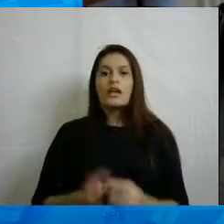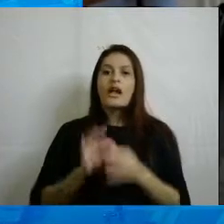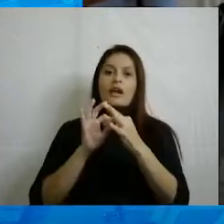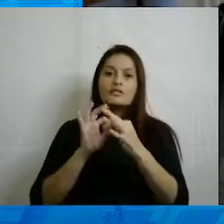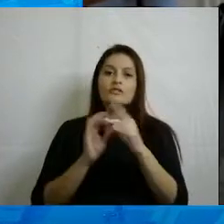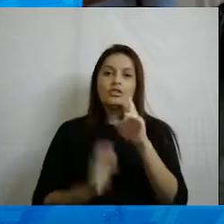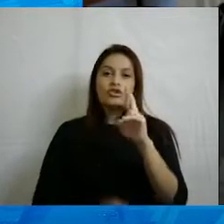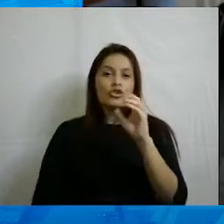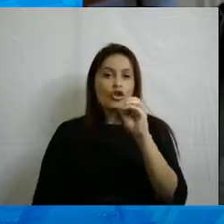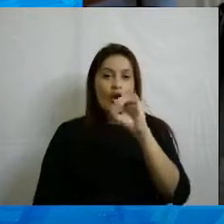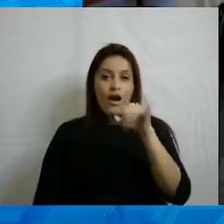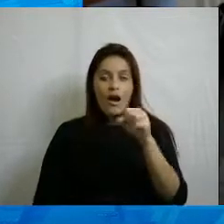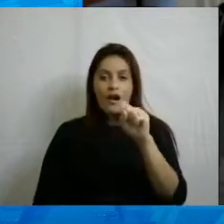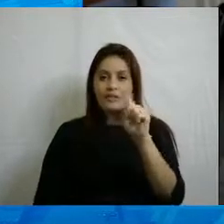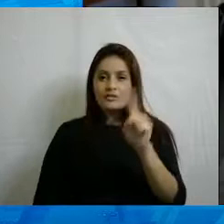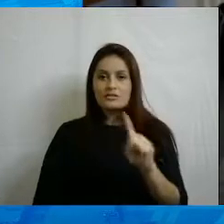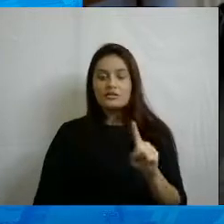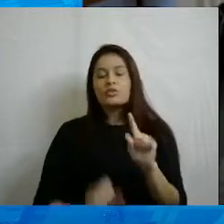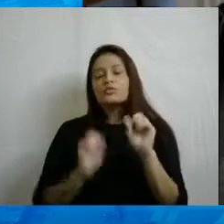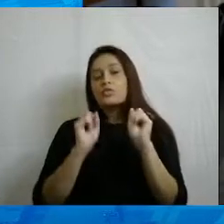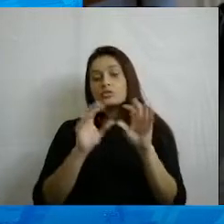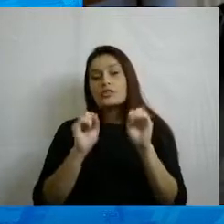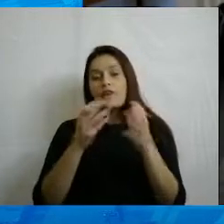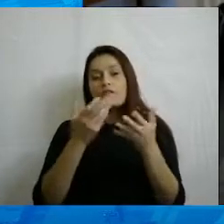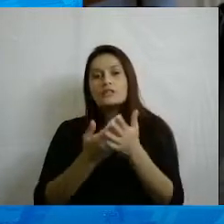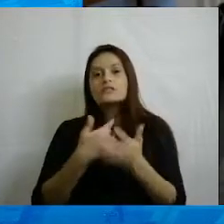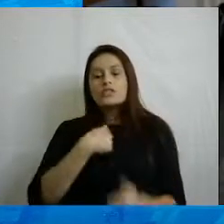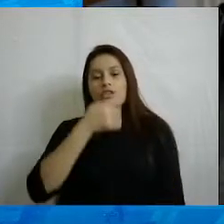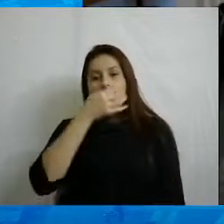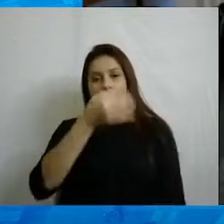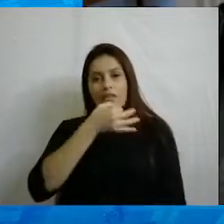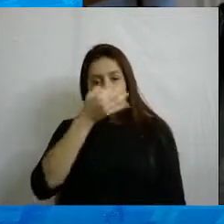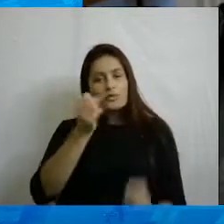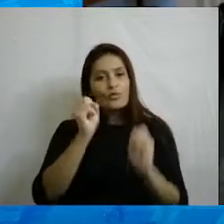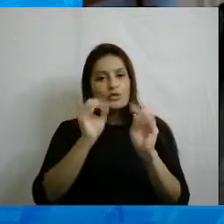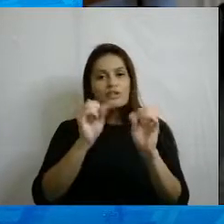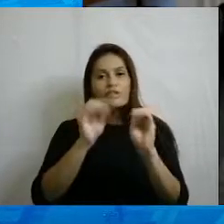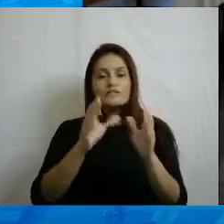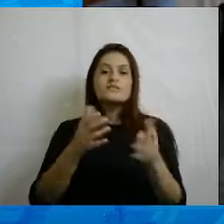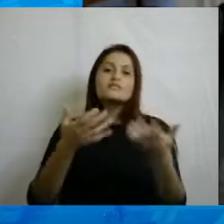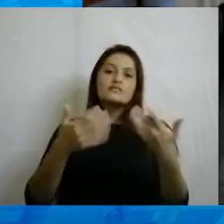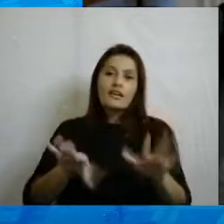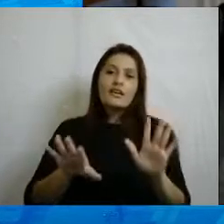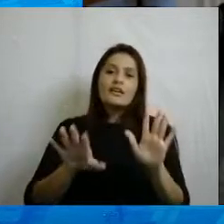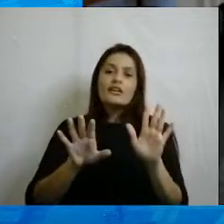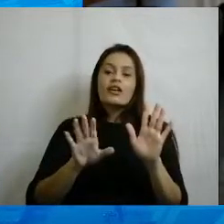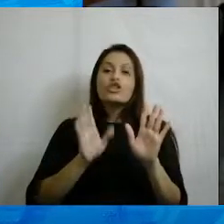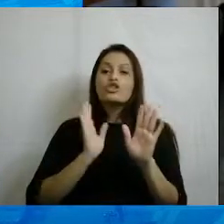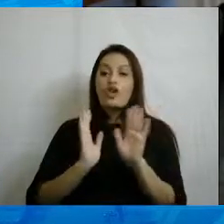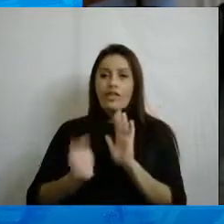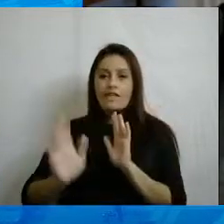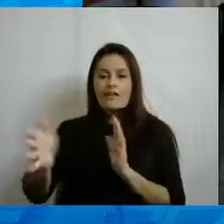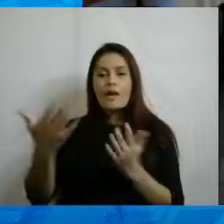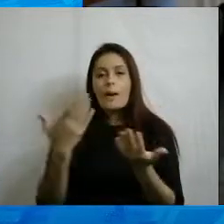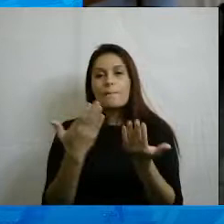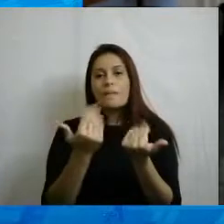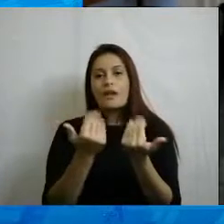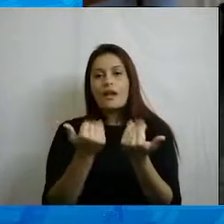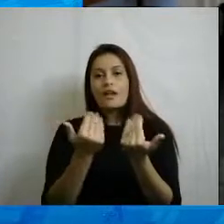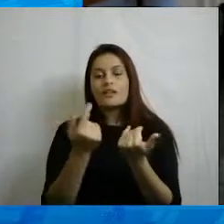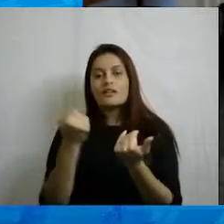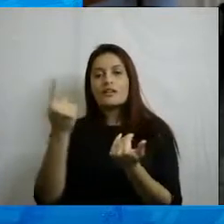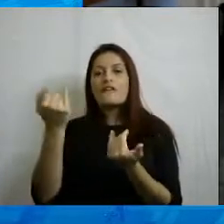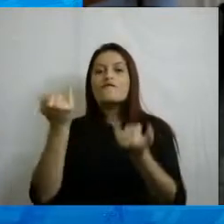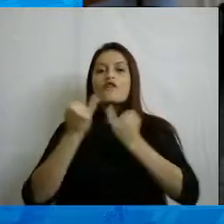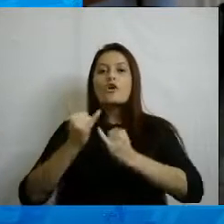problema, alcaldesa, que lo he repetido en un sinfín de consejos, en la cual todavía estamos esperando de que se